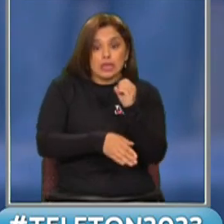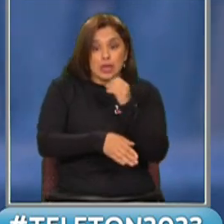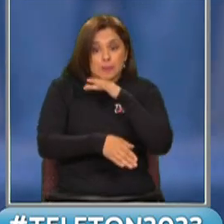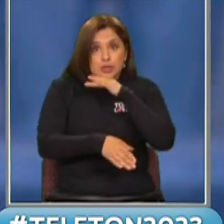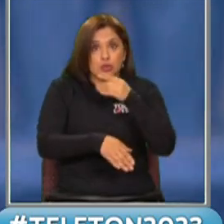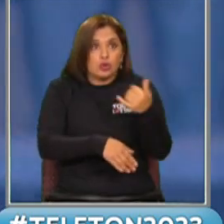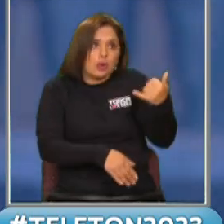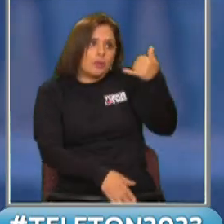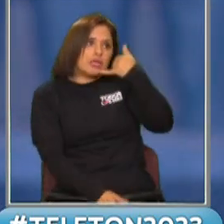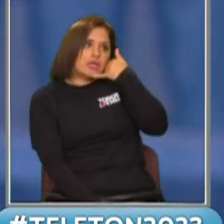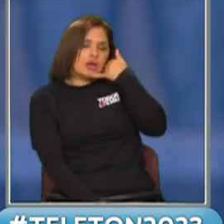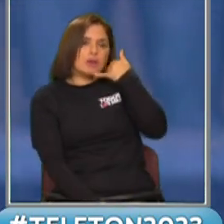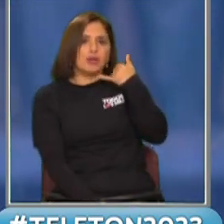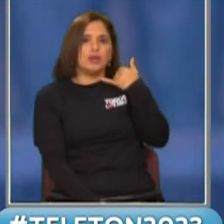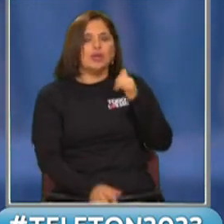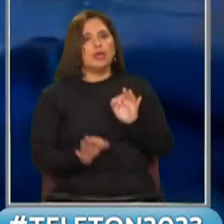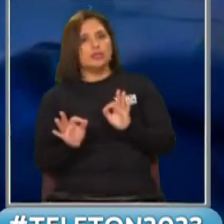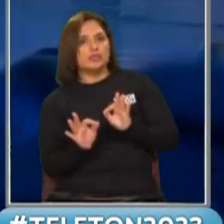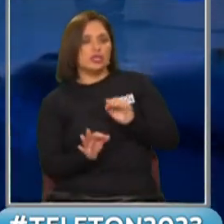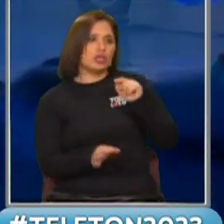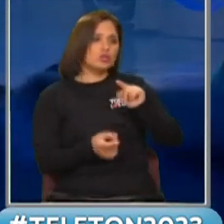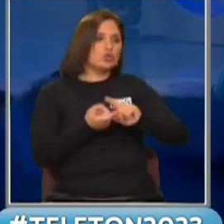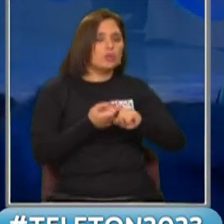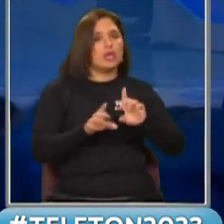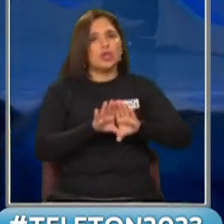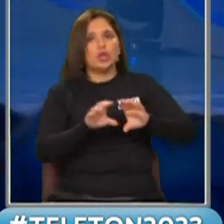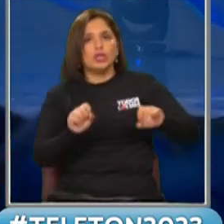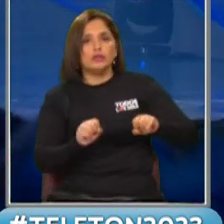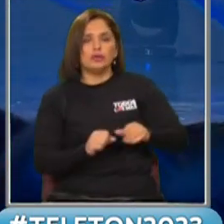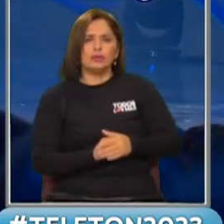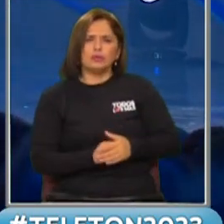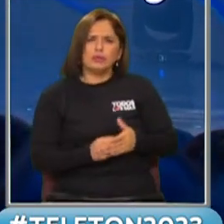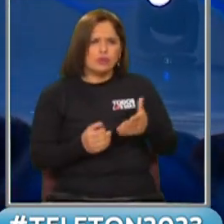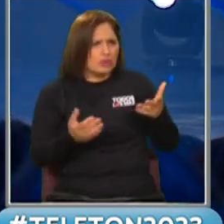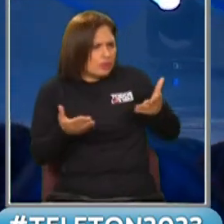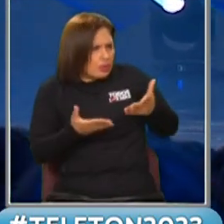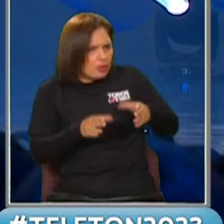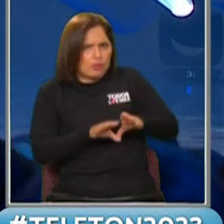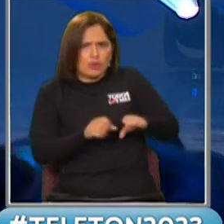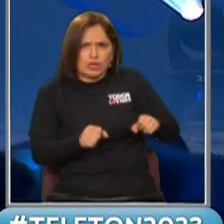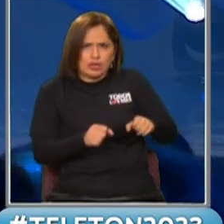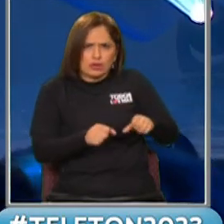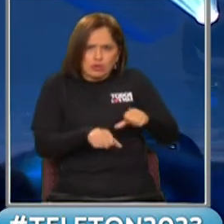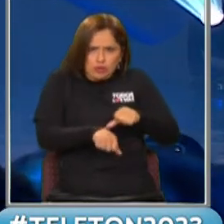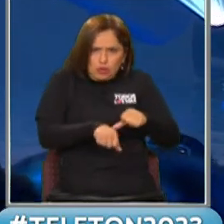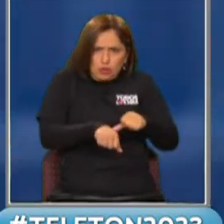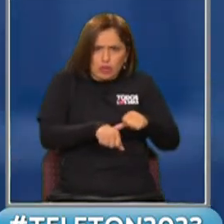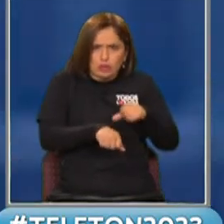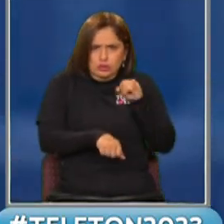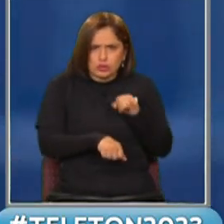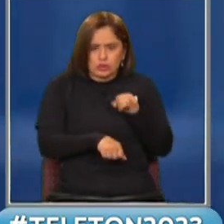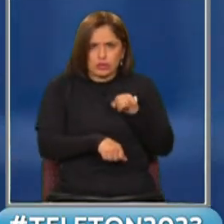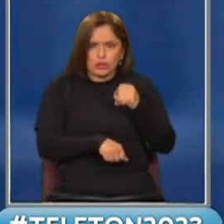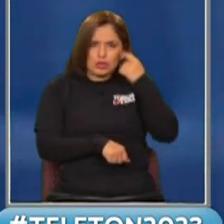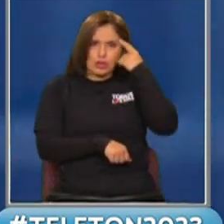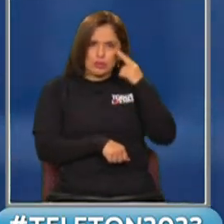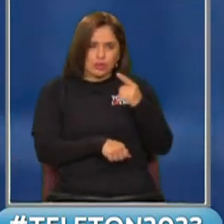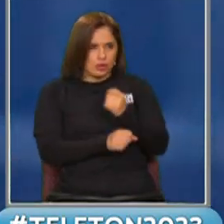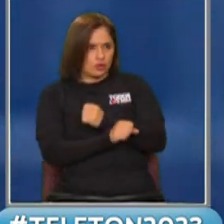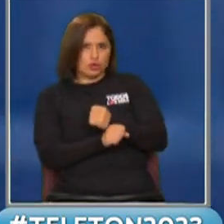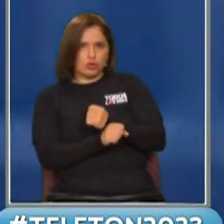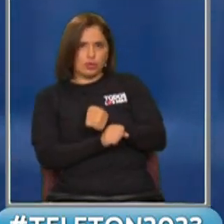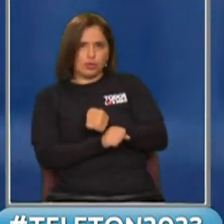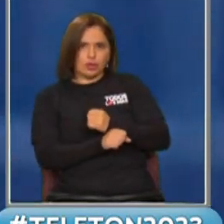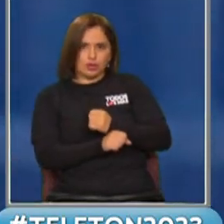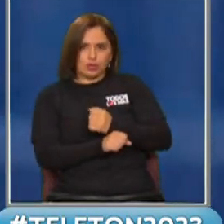dicen eh señorita señora Jennifer su marido ya está listo y yo cómo va a estar listo si se operó sí me dice está listo y dije señorita que yo no puedo ir porque